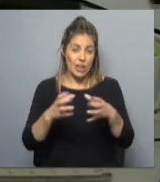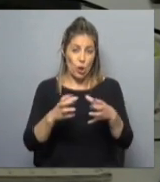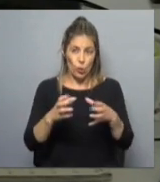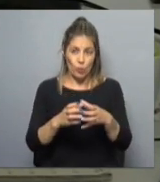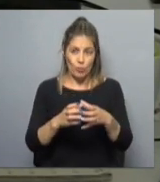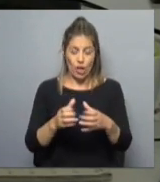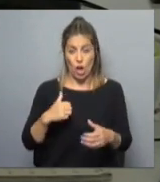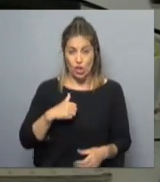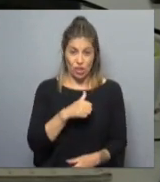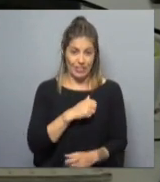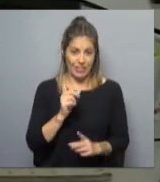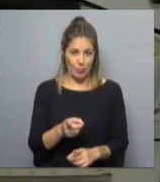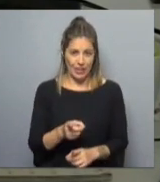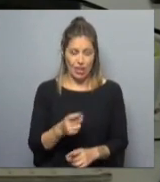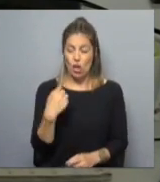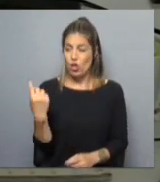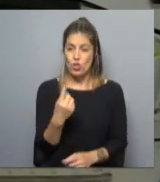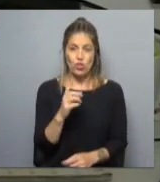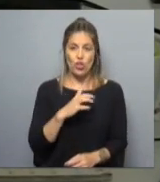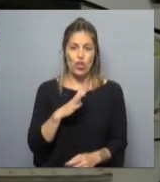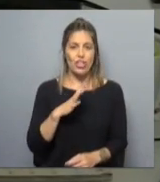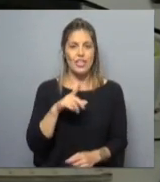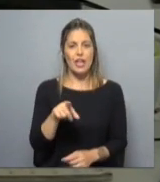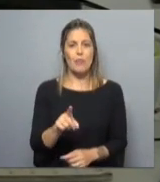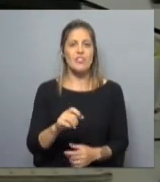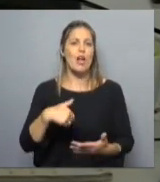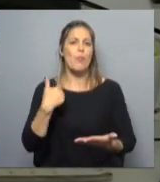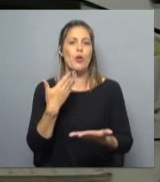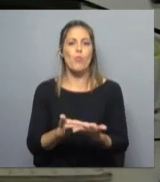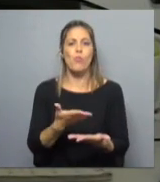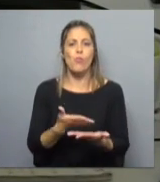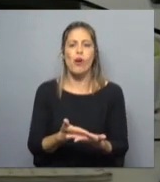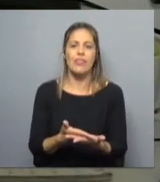había. Nosotros no teníamos esa propuesta